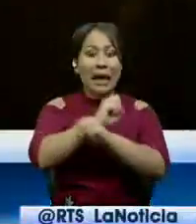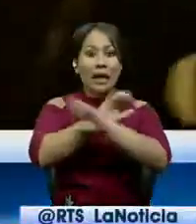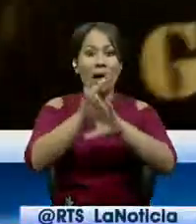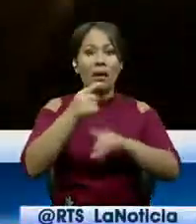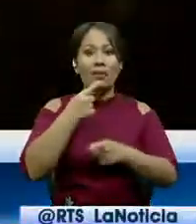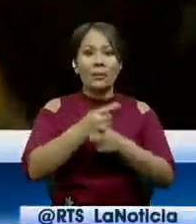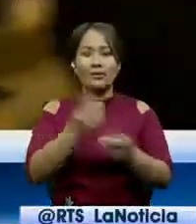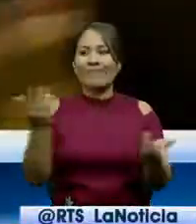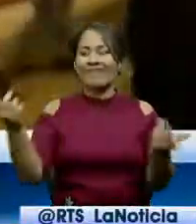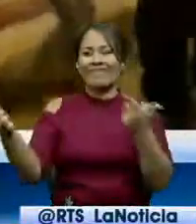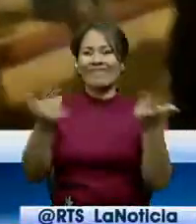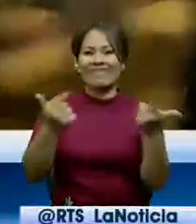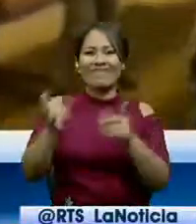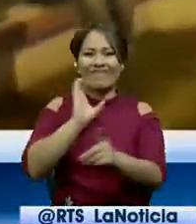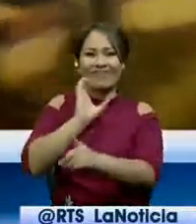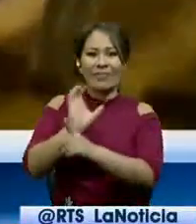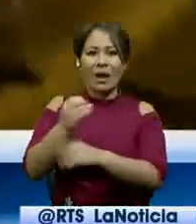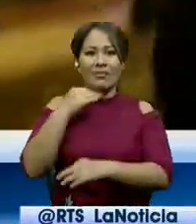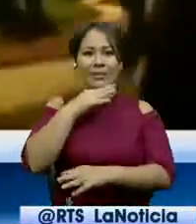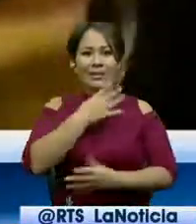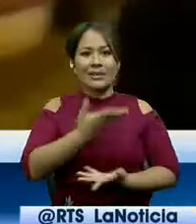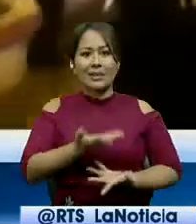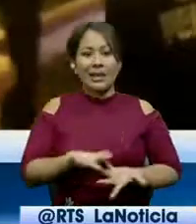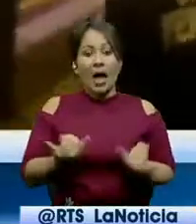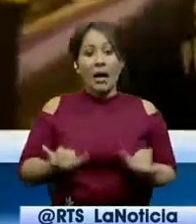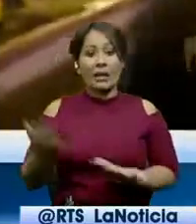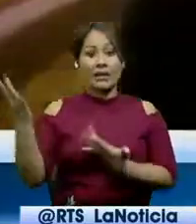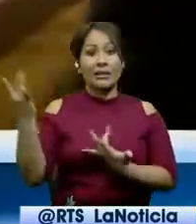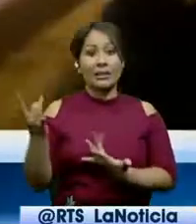resguardo, en espera de su sentencia.